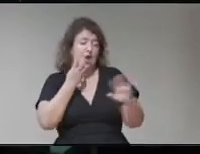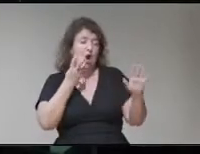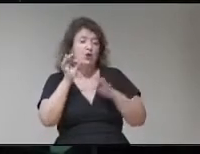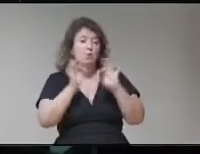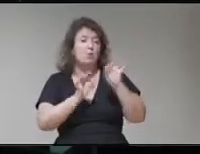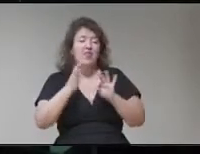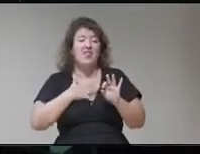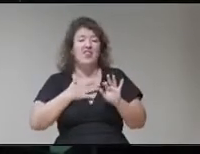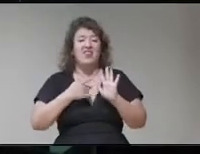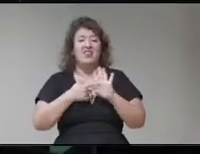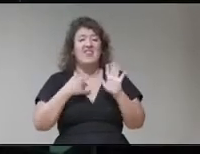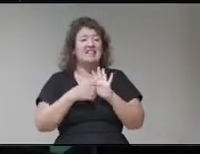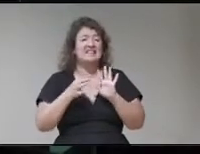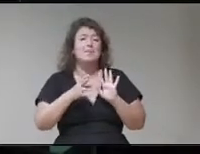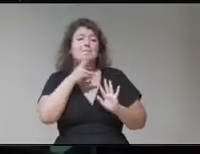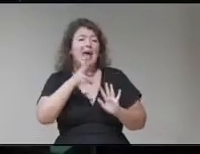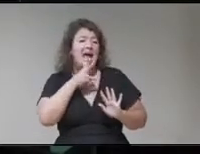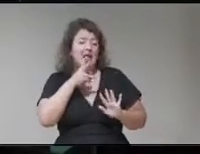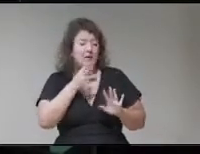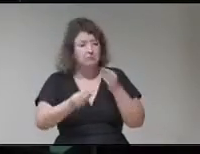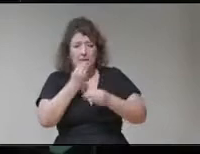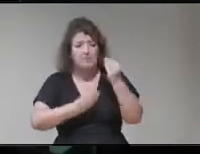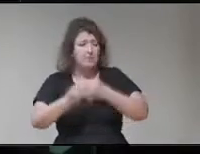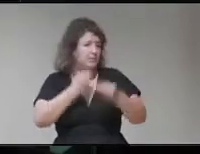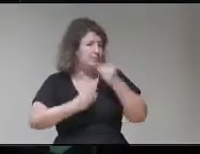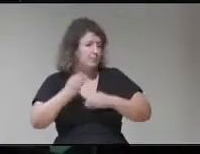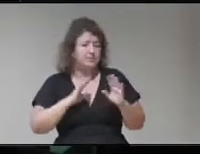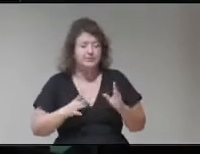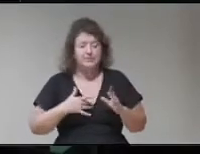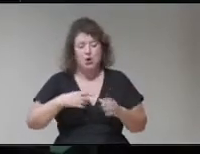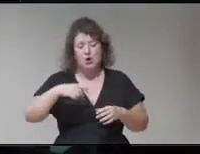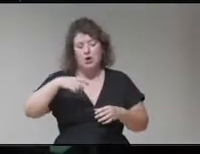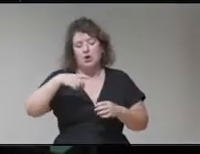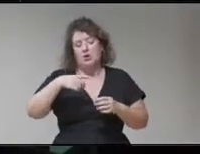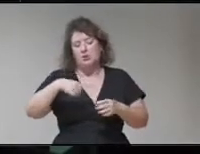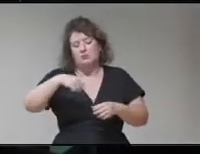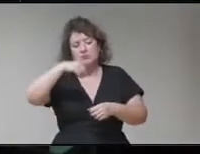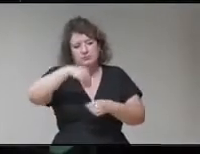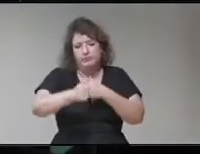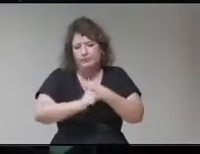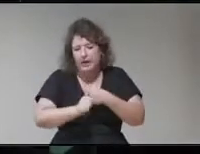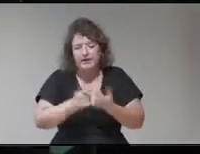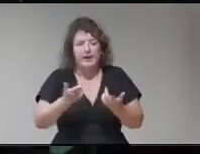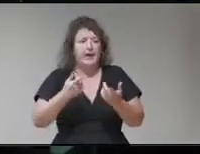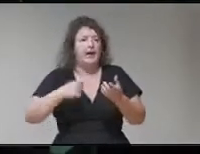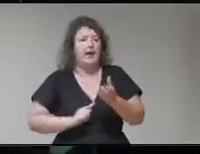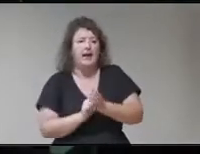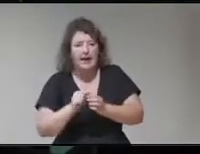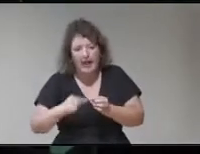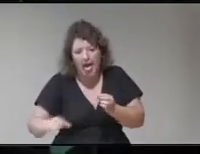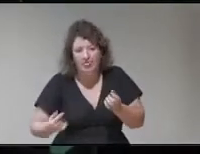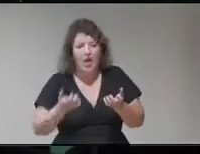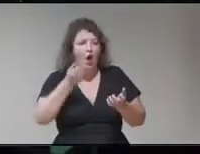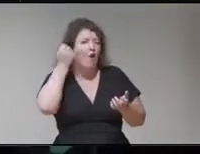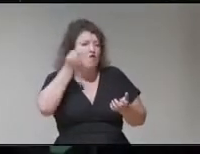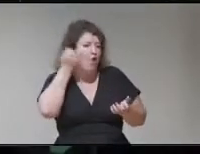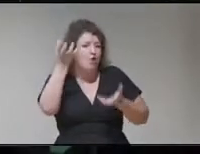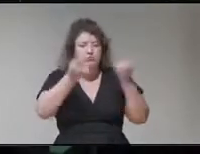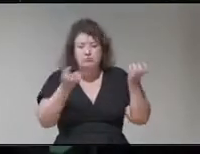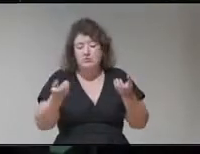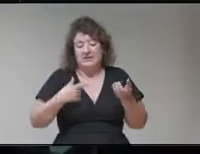de tu dieta son vegetales, tubérculos, raíces, frutos, y entonces tienes